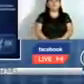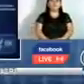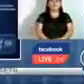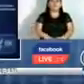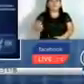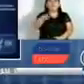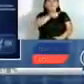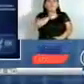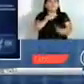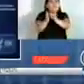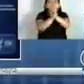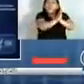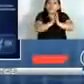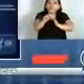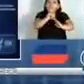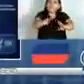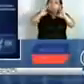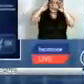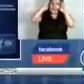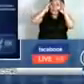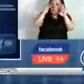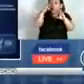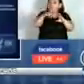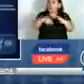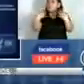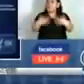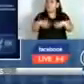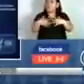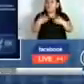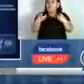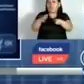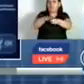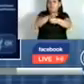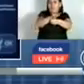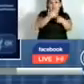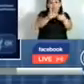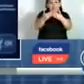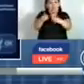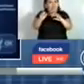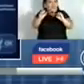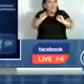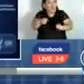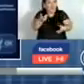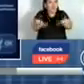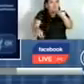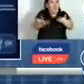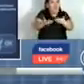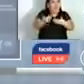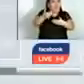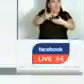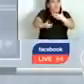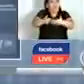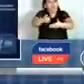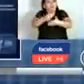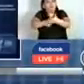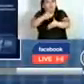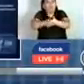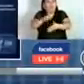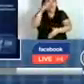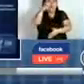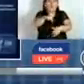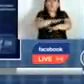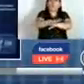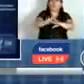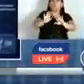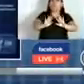Por favor, escúchenme claramente. En este nivel de casos, con la diseminación de variantes, podemos perder por completo el terreno ganado con tanto esfuerzo. Ahora no es el